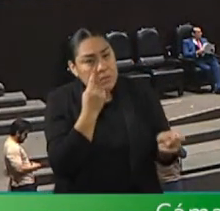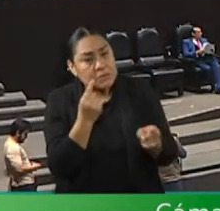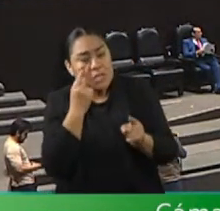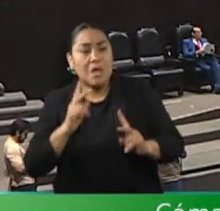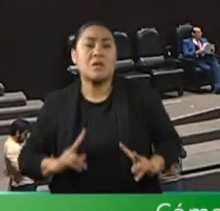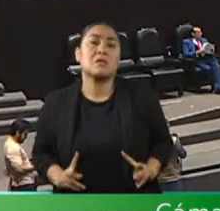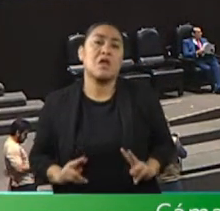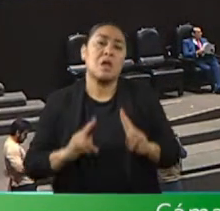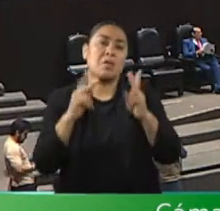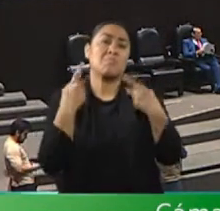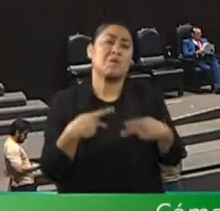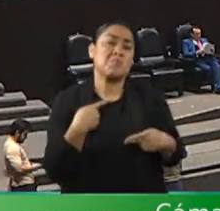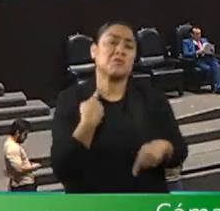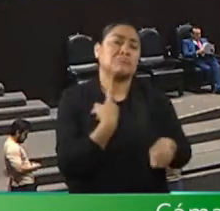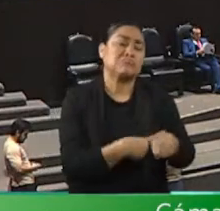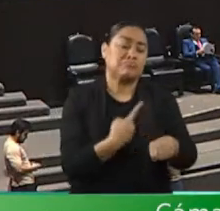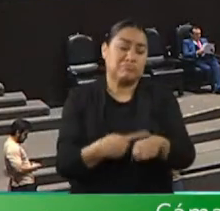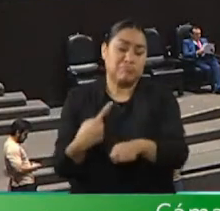sus habitantes.